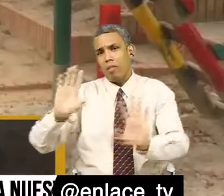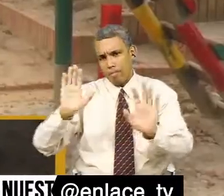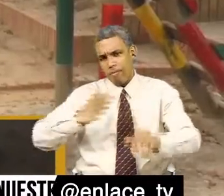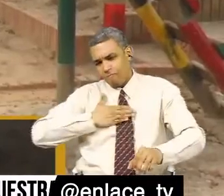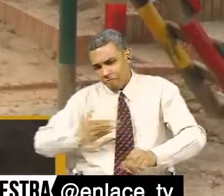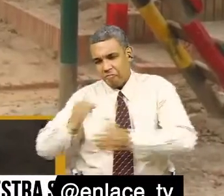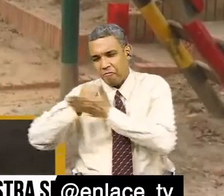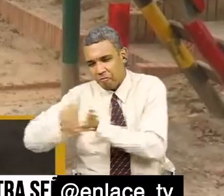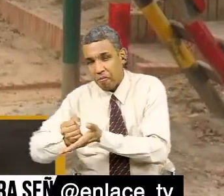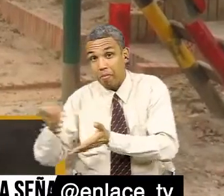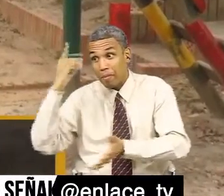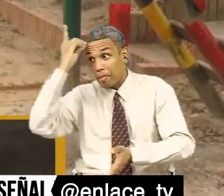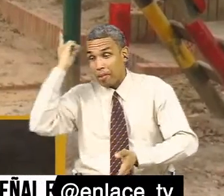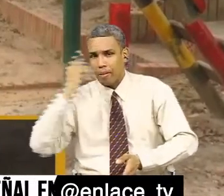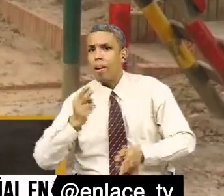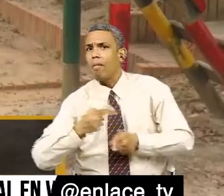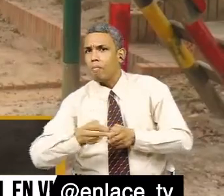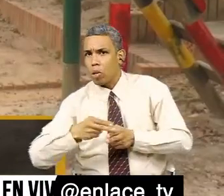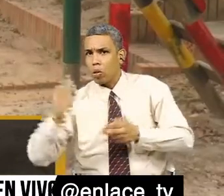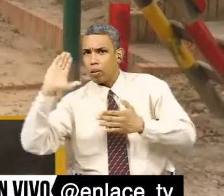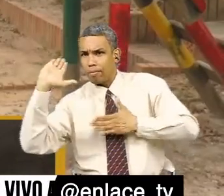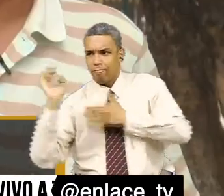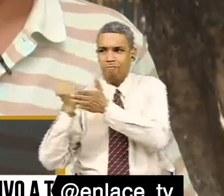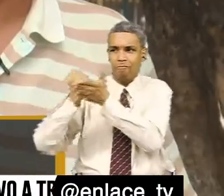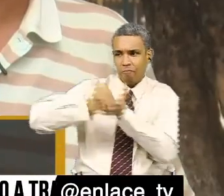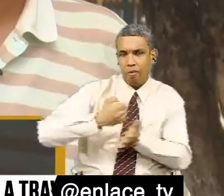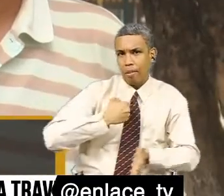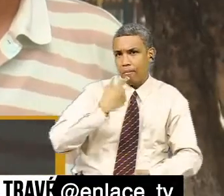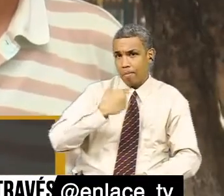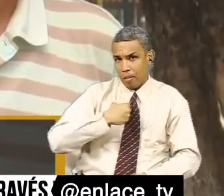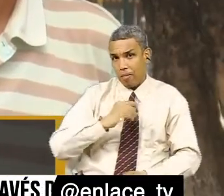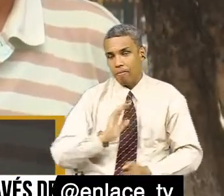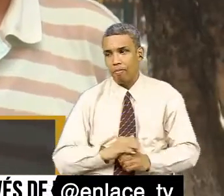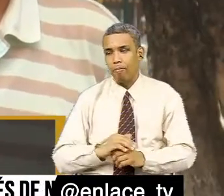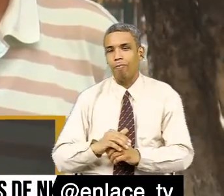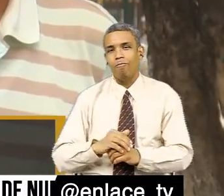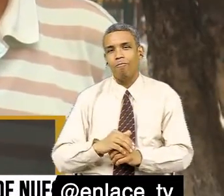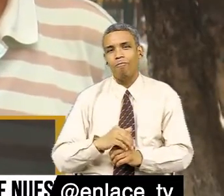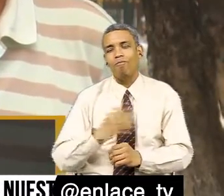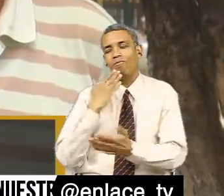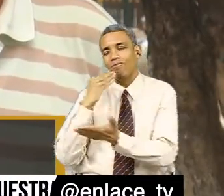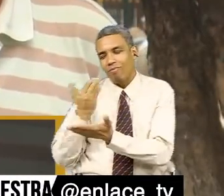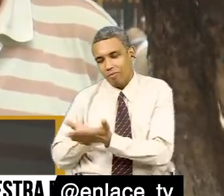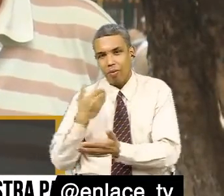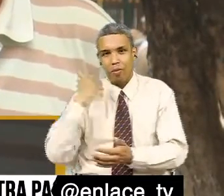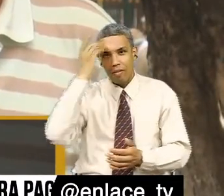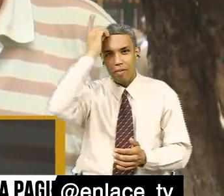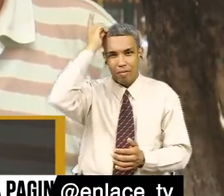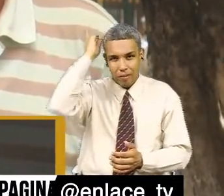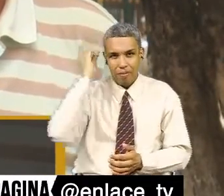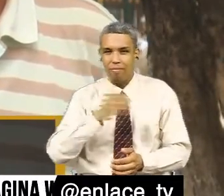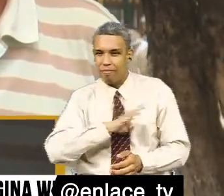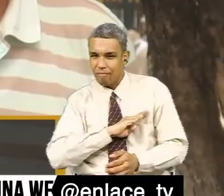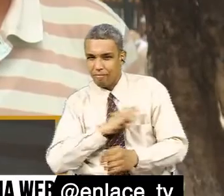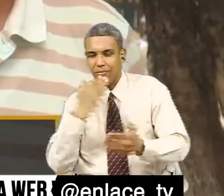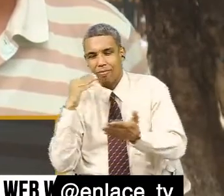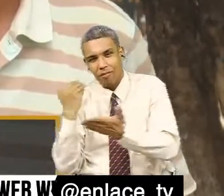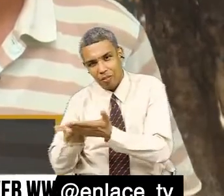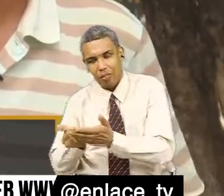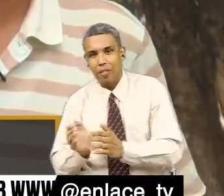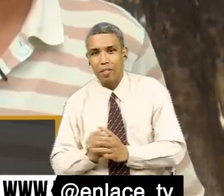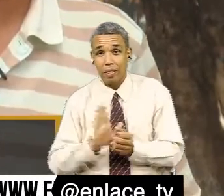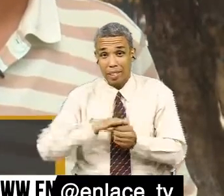se comprometieron a colaborarnos. Así que de nuevo a la administración municipal, muchísimas gracias. Y que la comunidad del